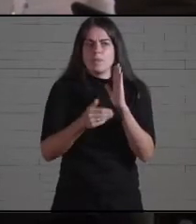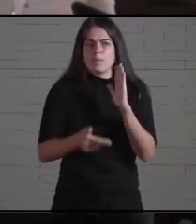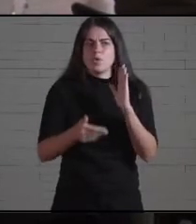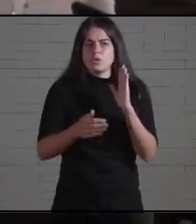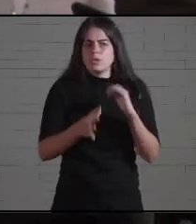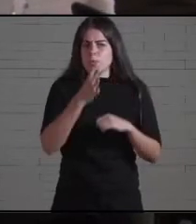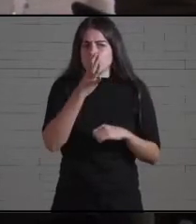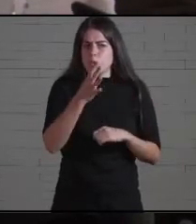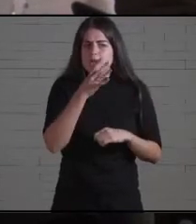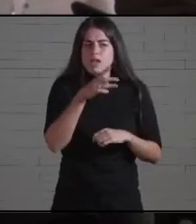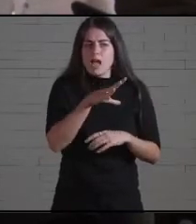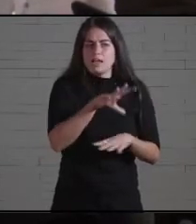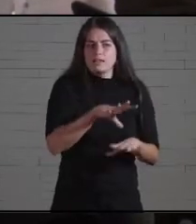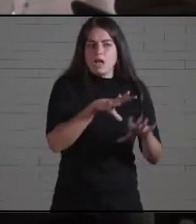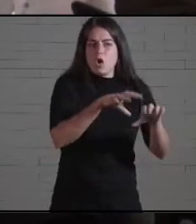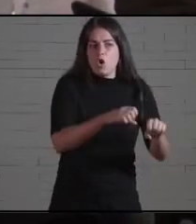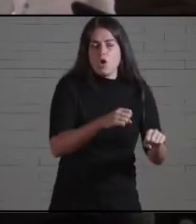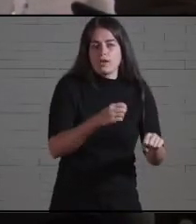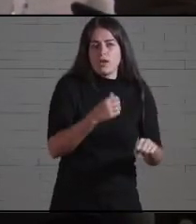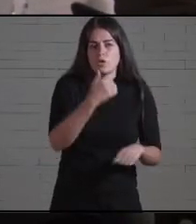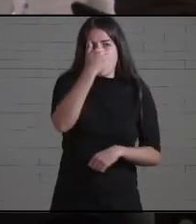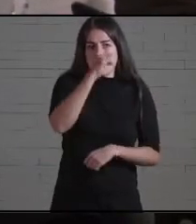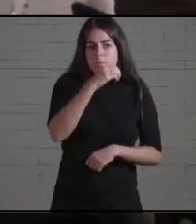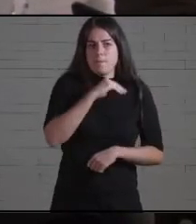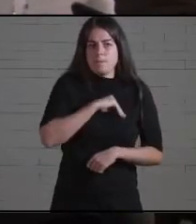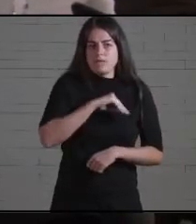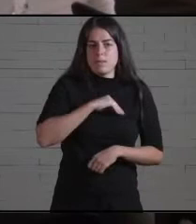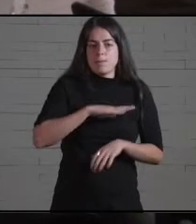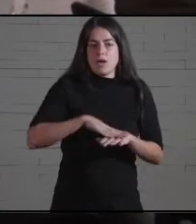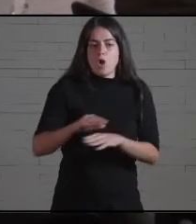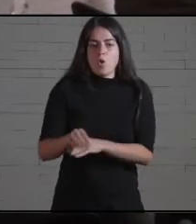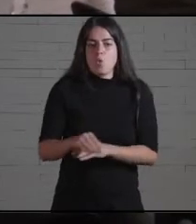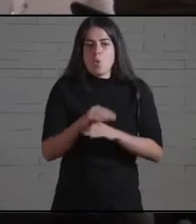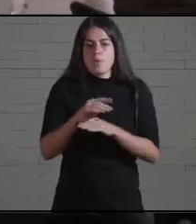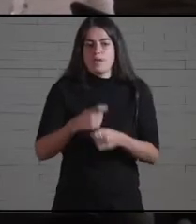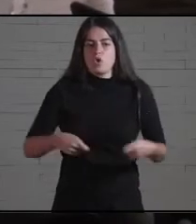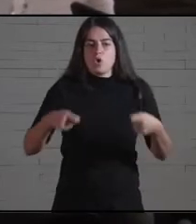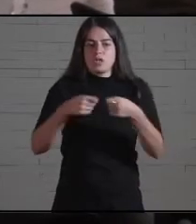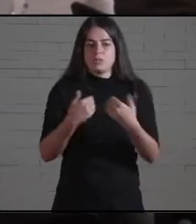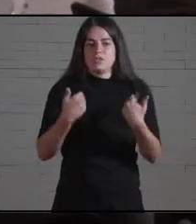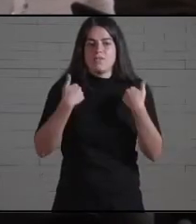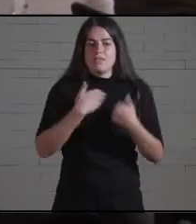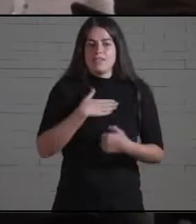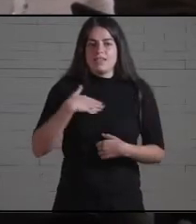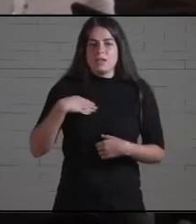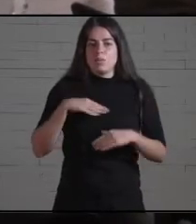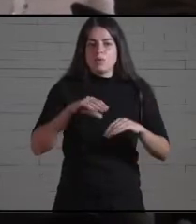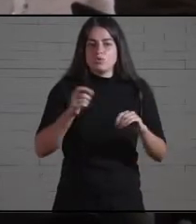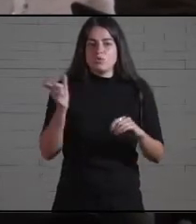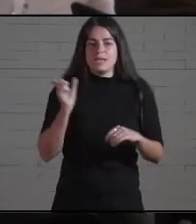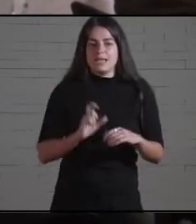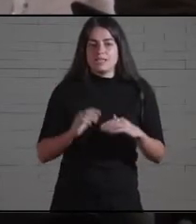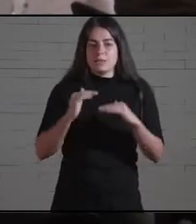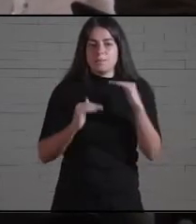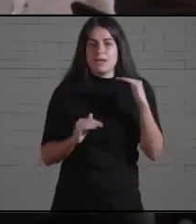a ella sí que se acogen muchos hombres para poder cuidar y ser corresponsables, porque no merma sus ingresos, ¿vale? Es